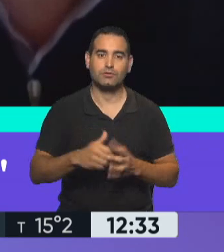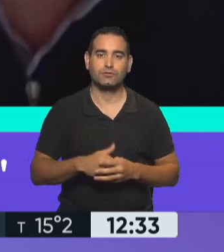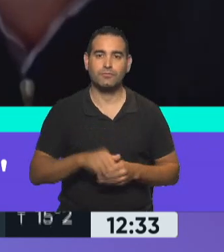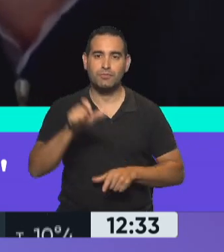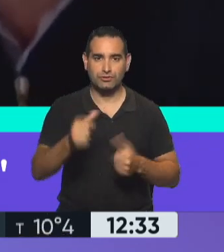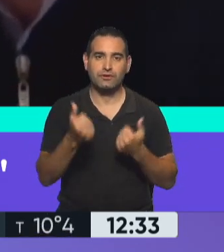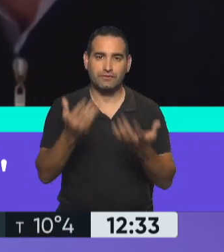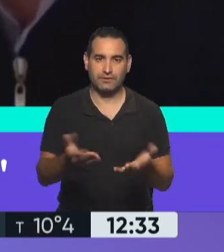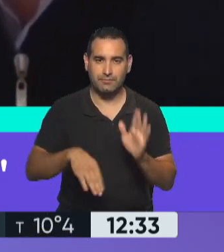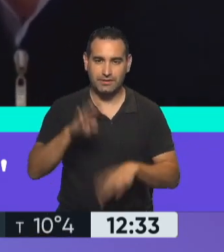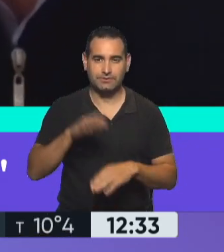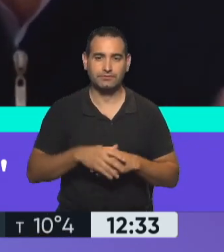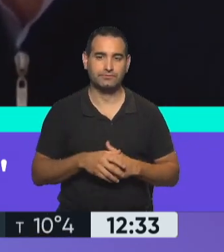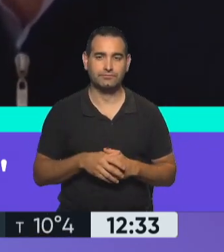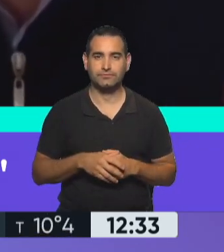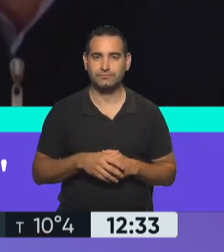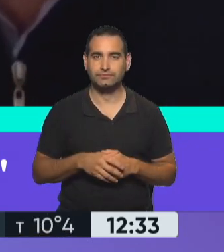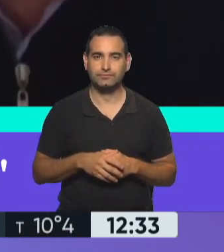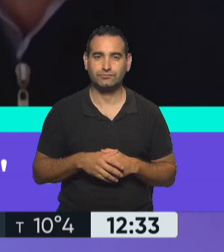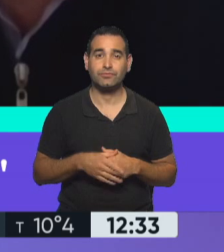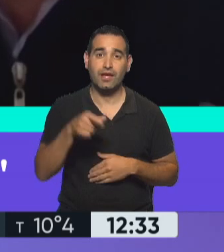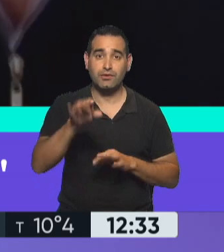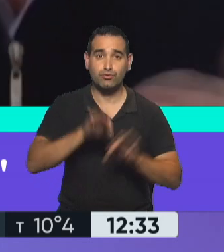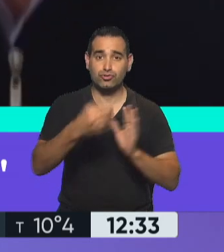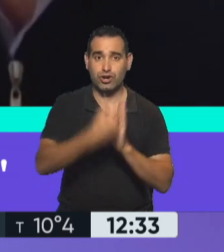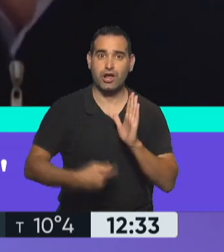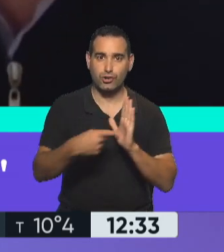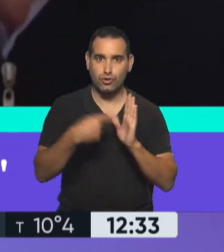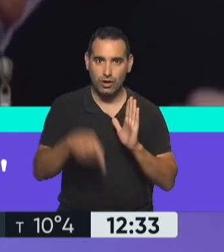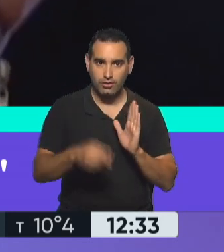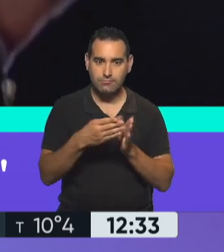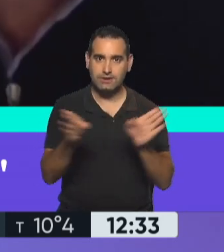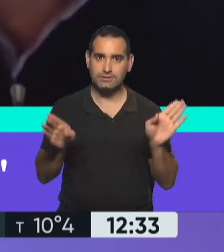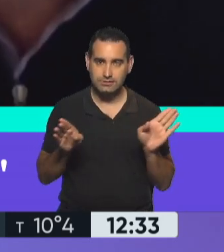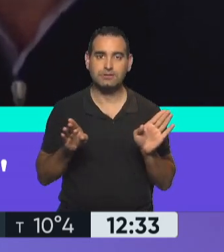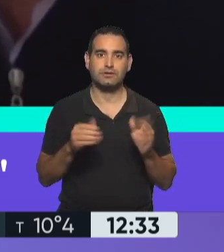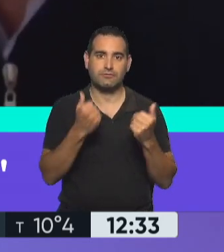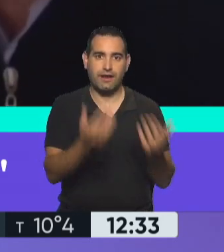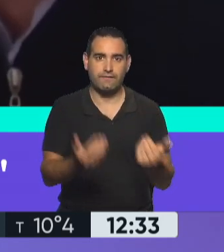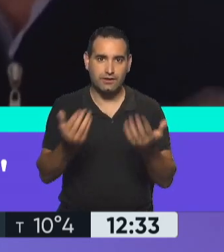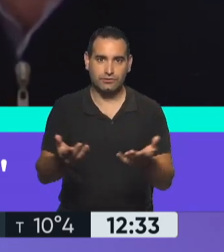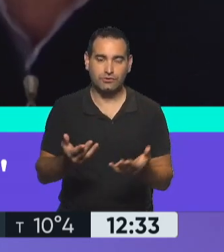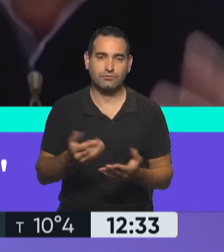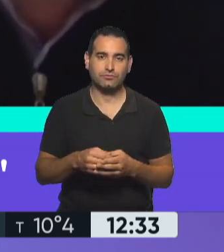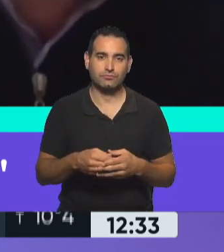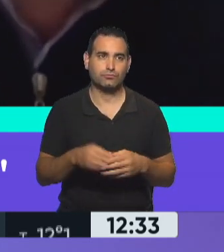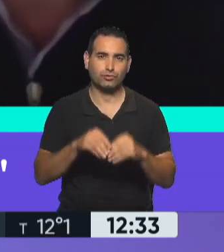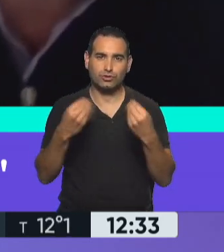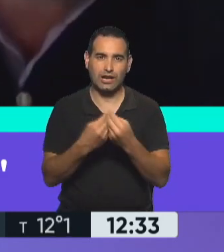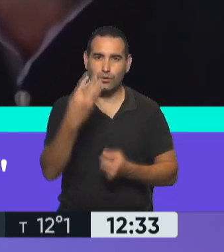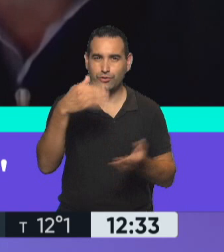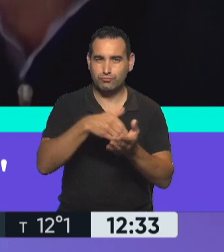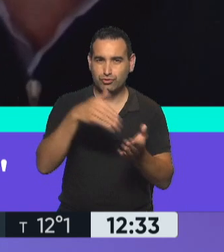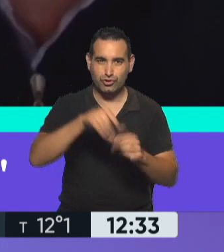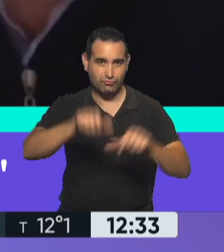cantidad de beneficiarios de tarifa social. Bueno, este proyecto, con esta ampliación y el beneficio para un total de 4